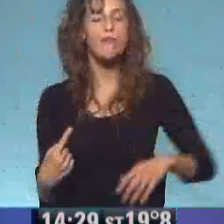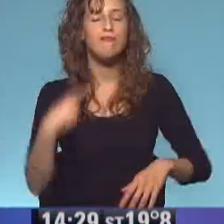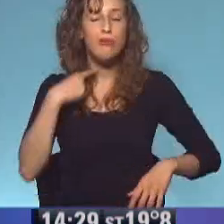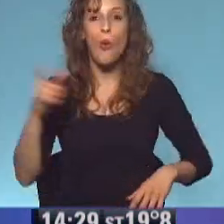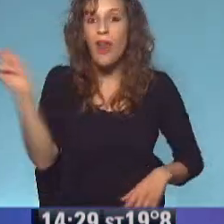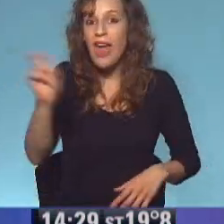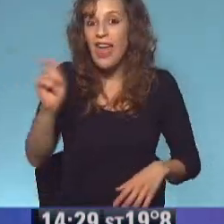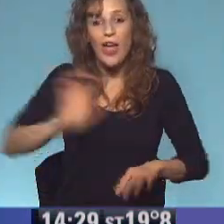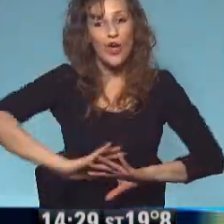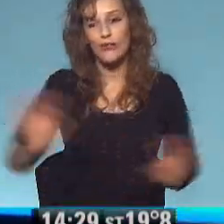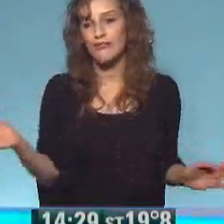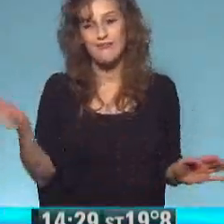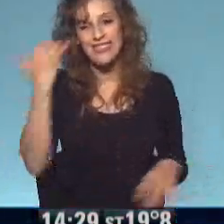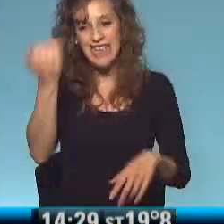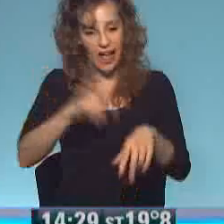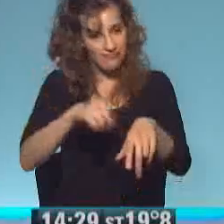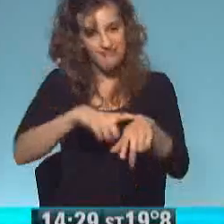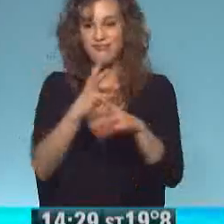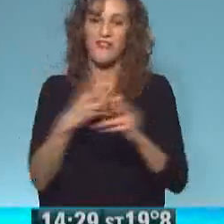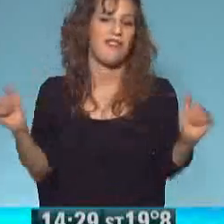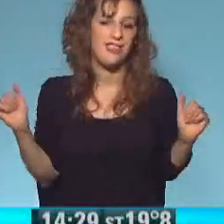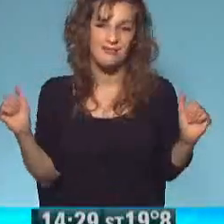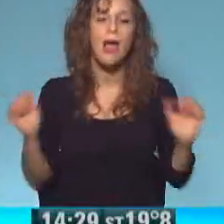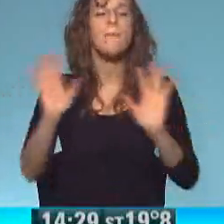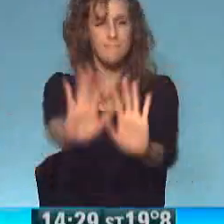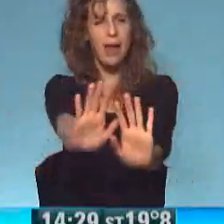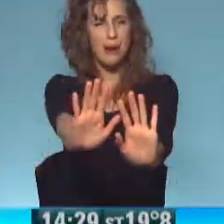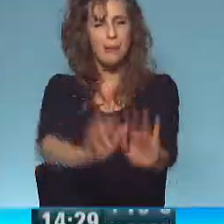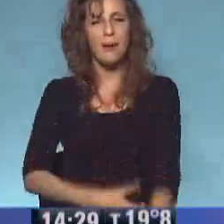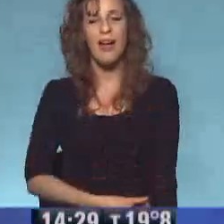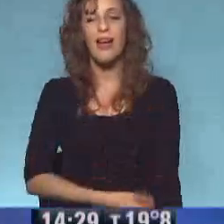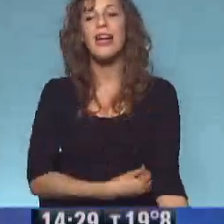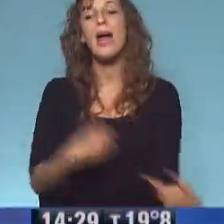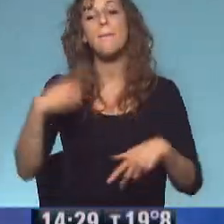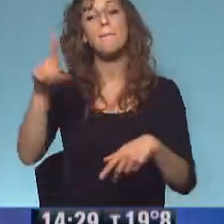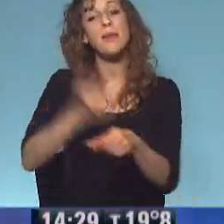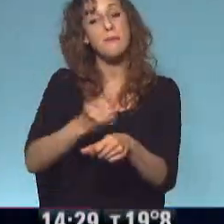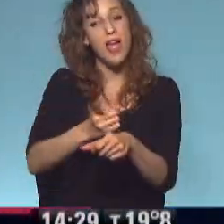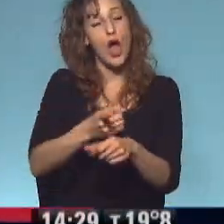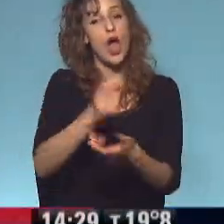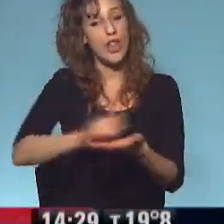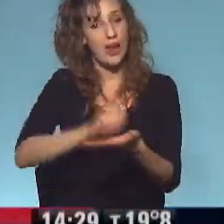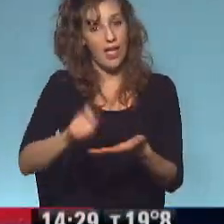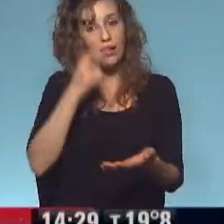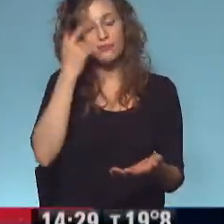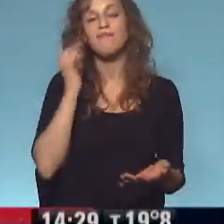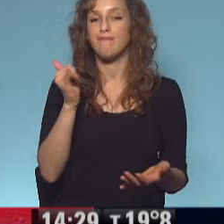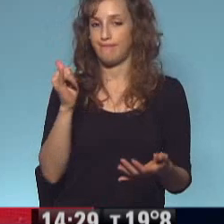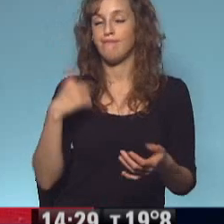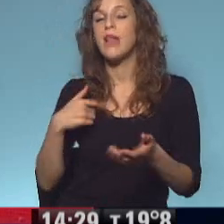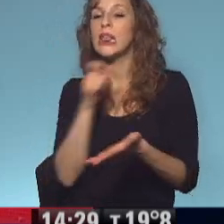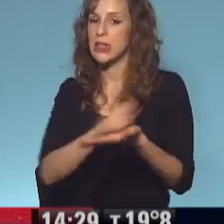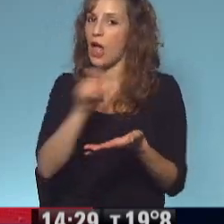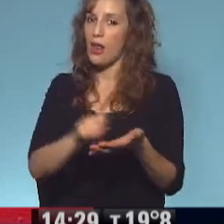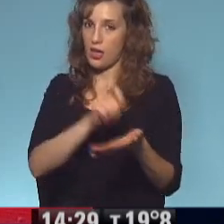¡Ay, recreo! No, pará, un poquito más. Ya vamos al recreo. Pero antes tenemos una tarea para la... Les vamos a dejar una tarea. Sí. Hacer